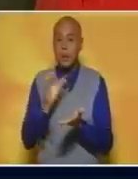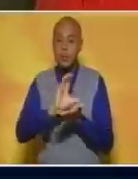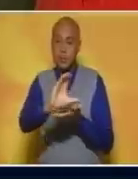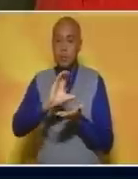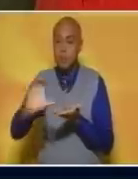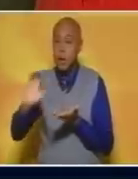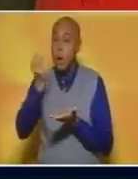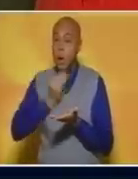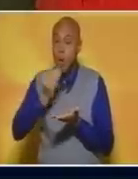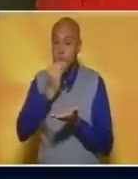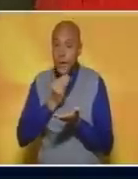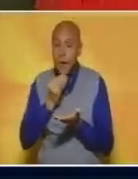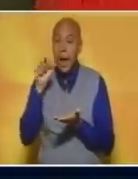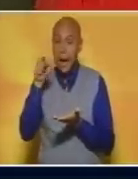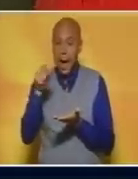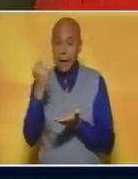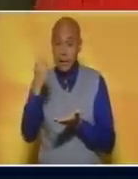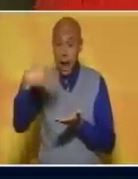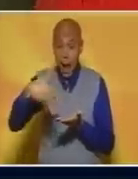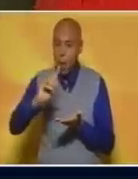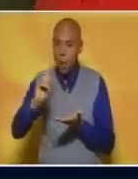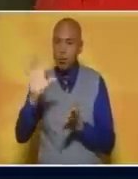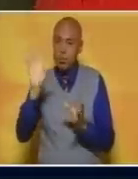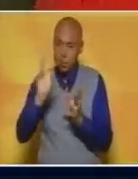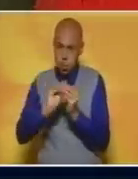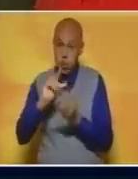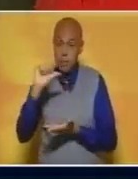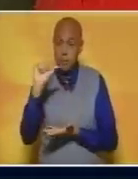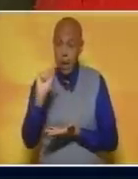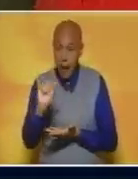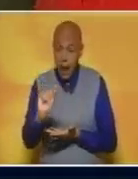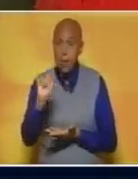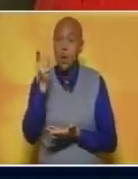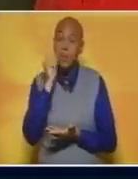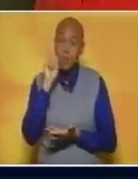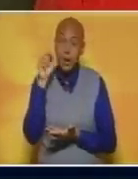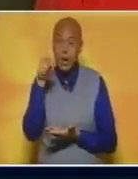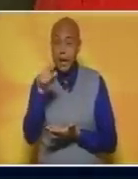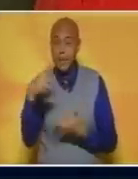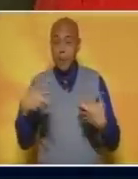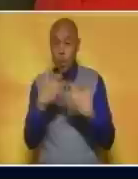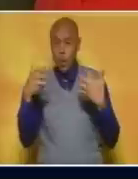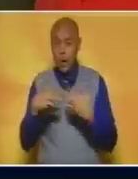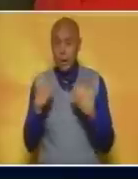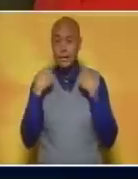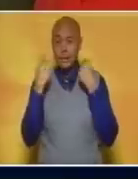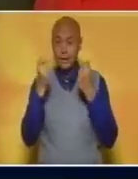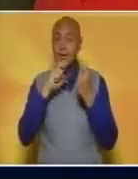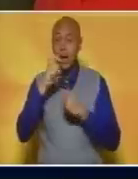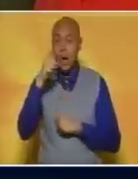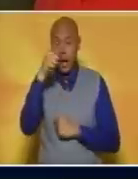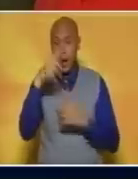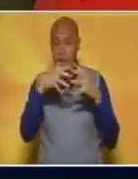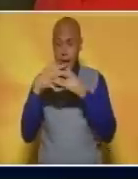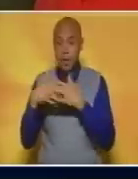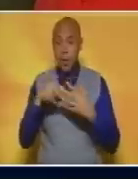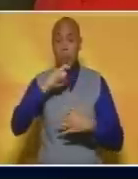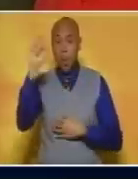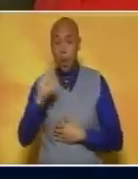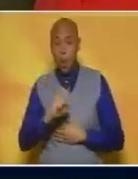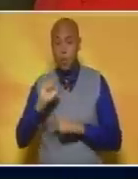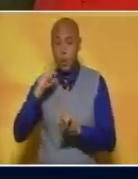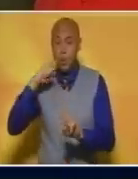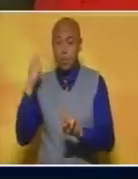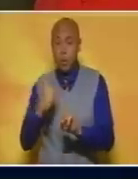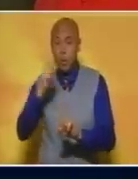de alimentos a precios justos para enfrentar la guerra económica que cada día hace más